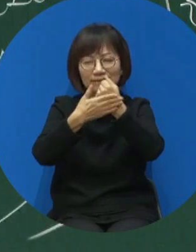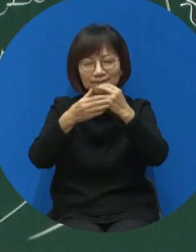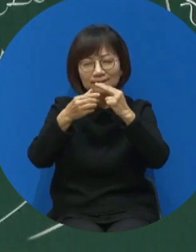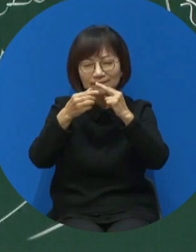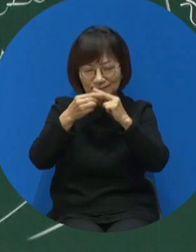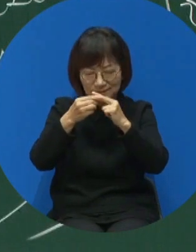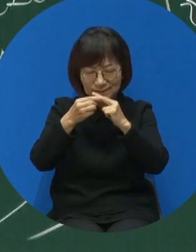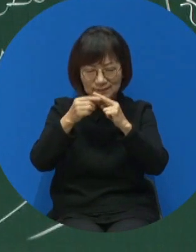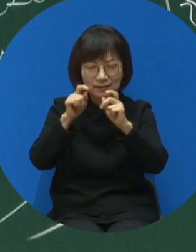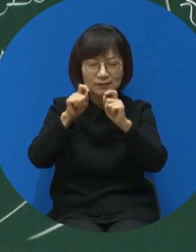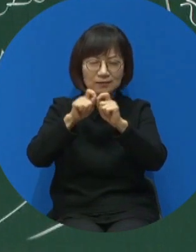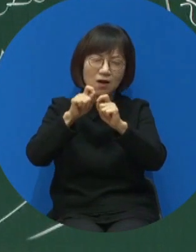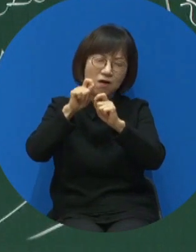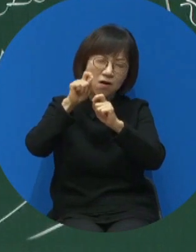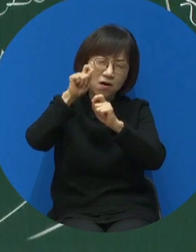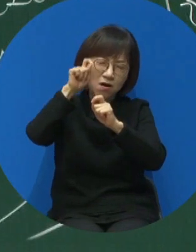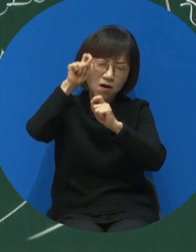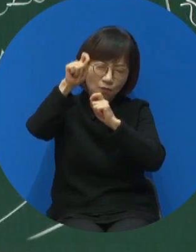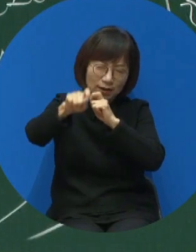salvación